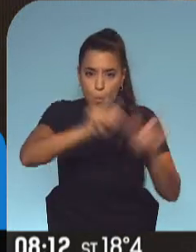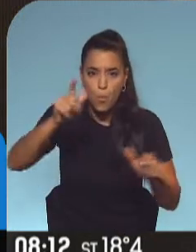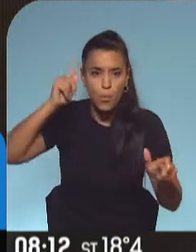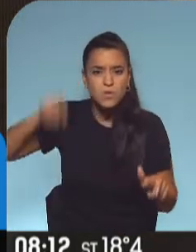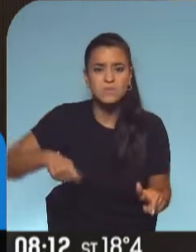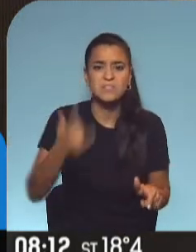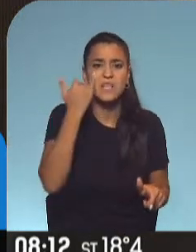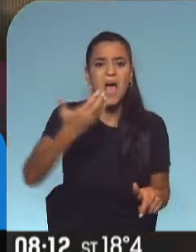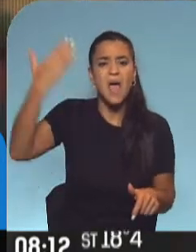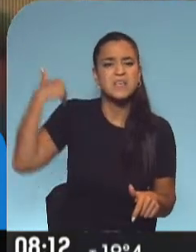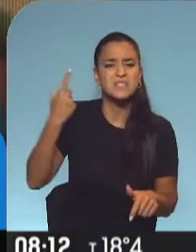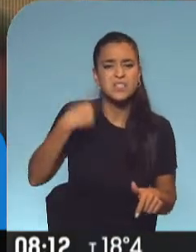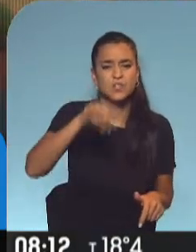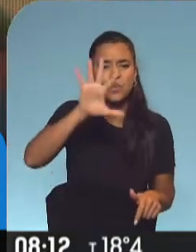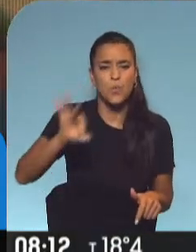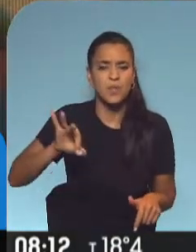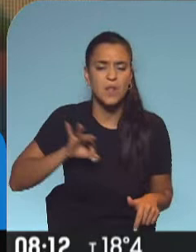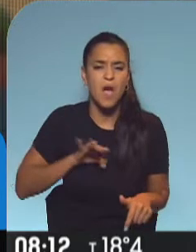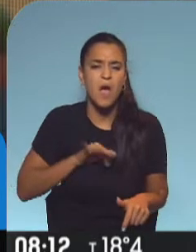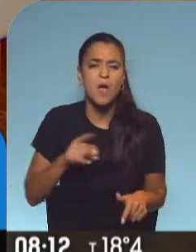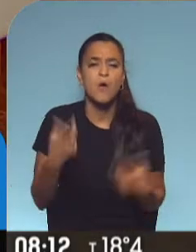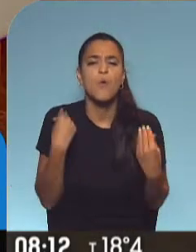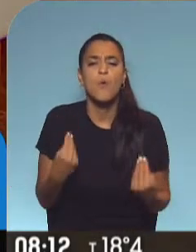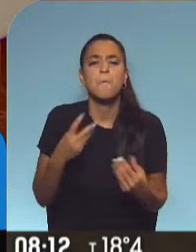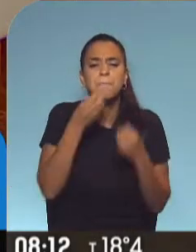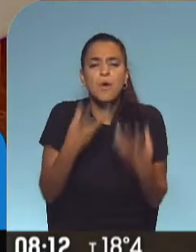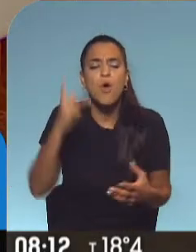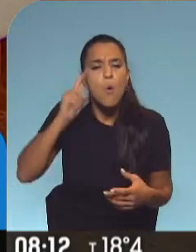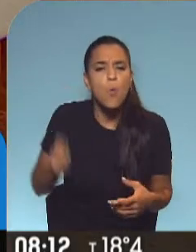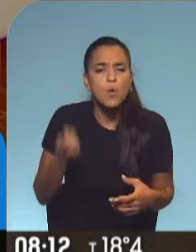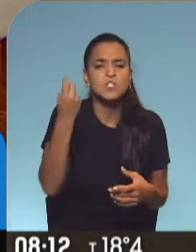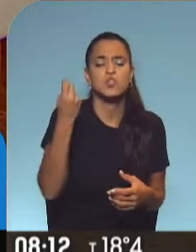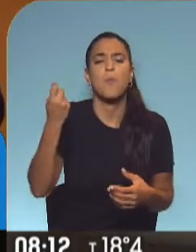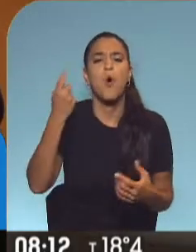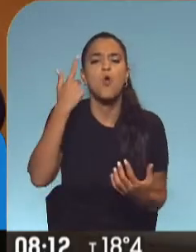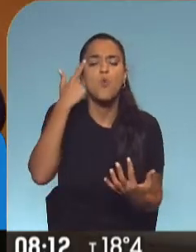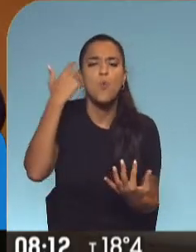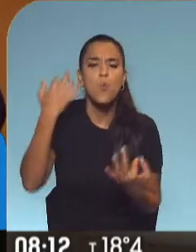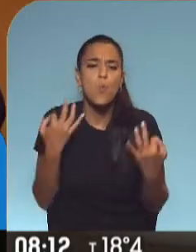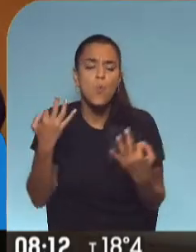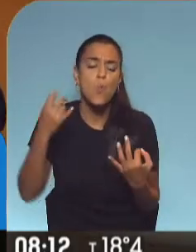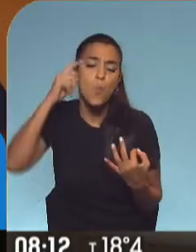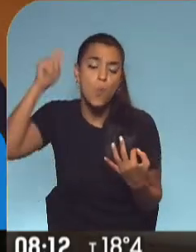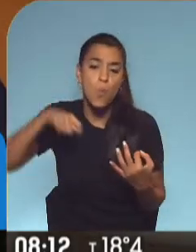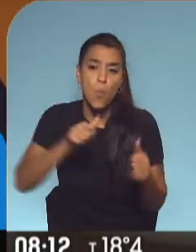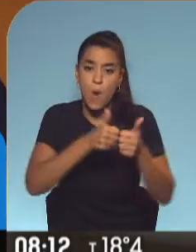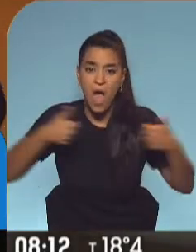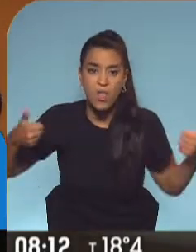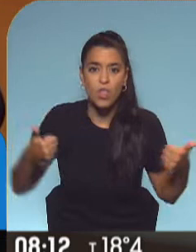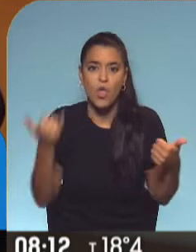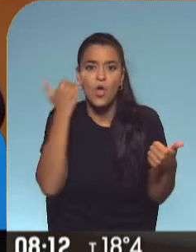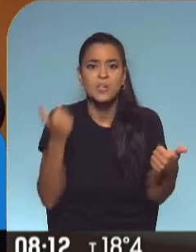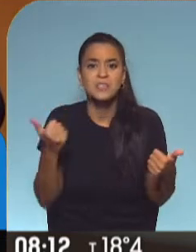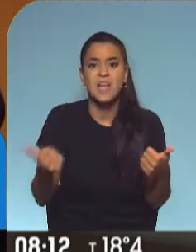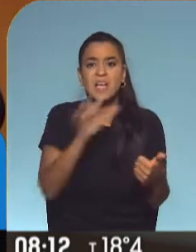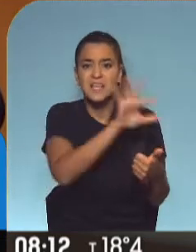más de 150 años. ¿Qué puede mejorar el juicio por jurados? La pregunta es ¿qué mejora el juicio por jurados? Porque ya tenemos más de 500 juicios